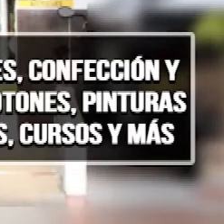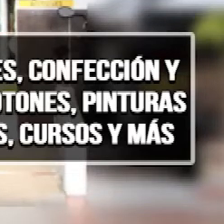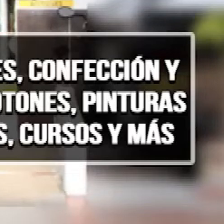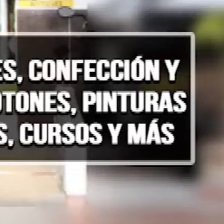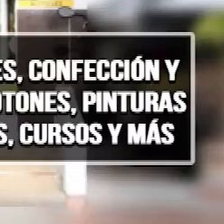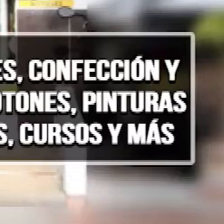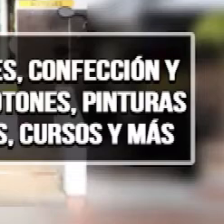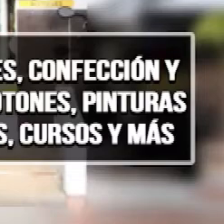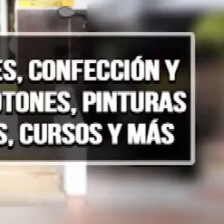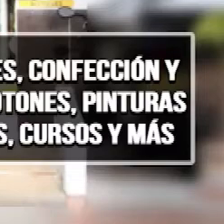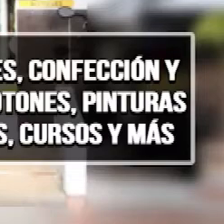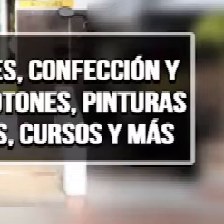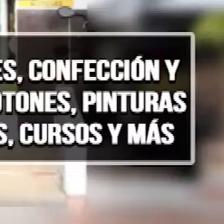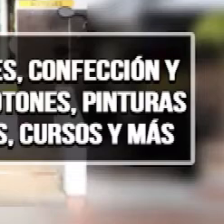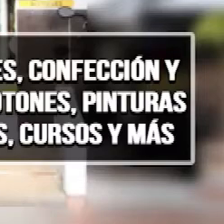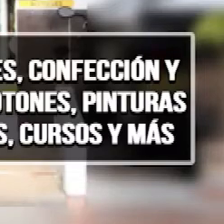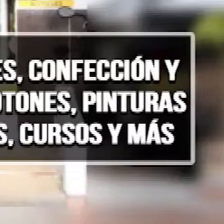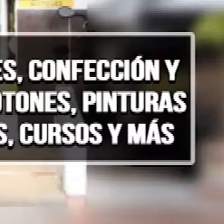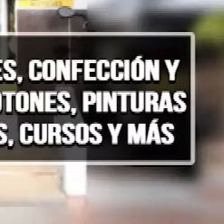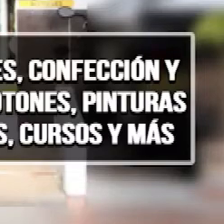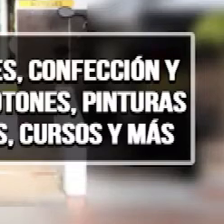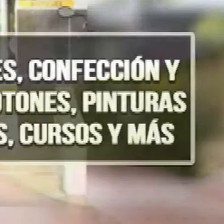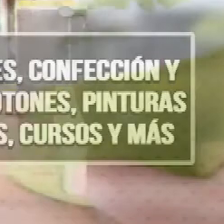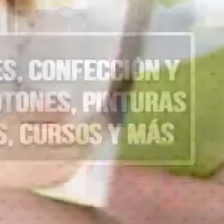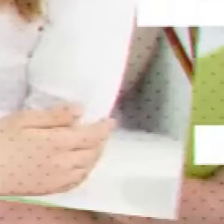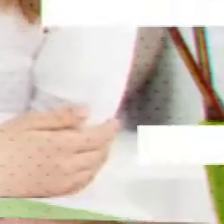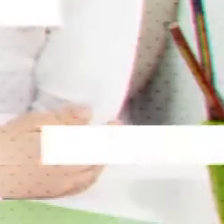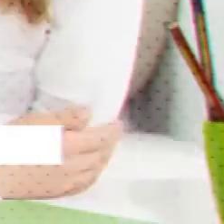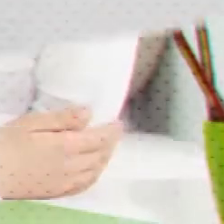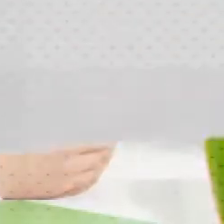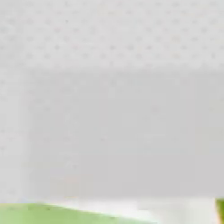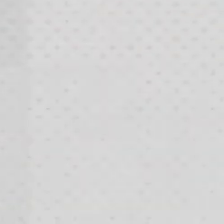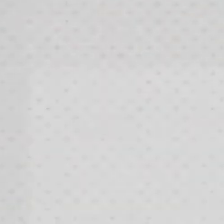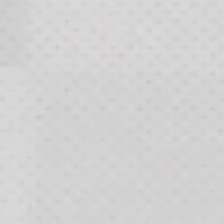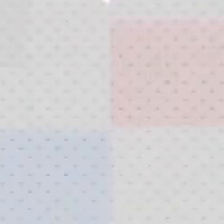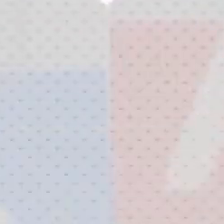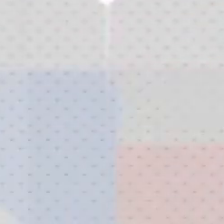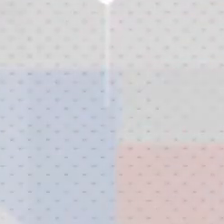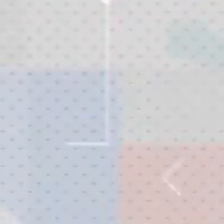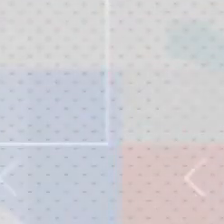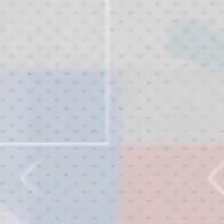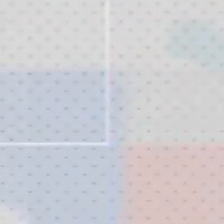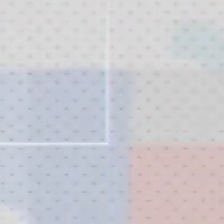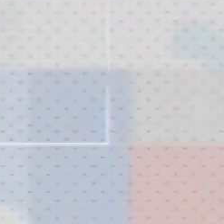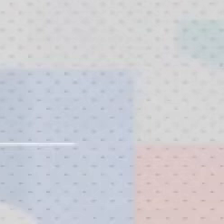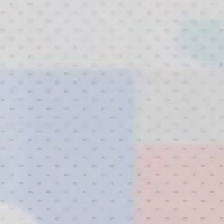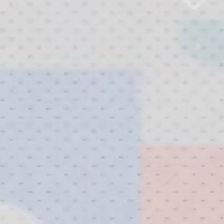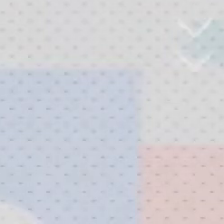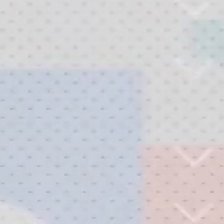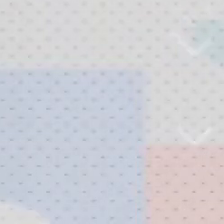carrera 23, número 4906, Barrio Colombia.